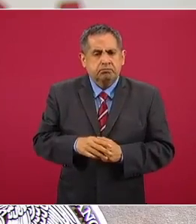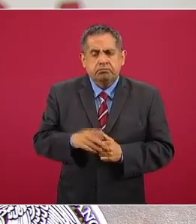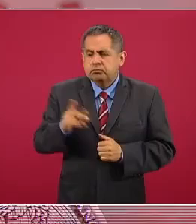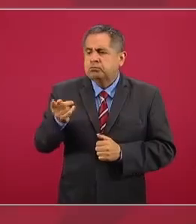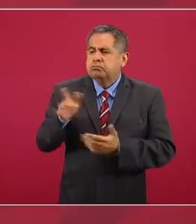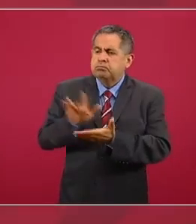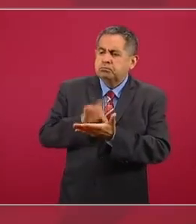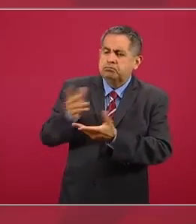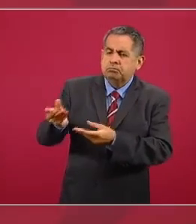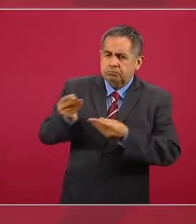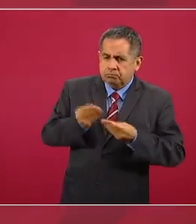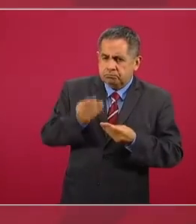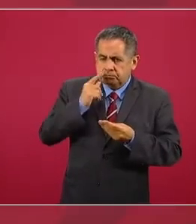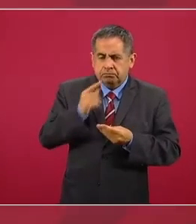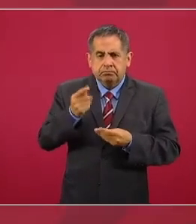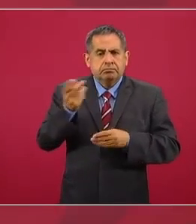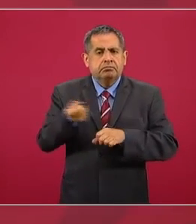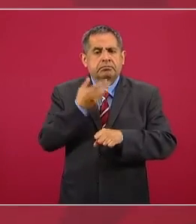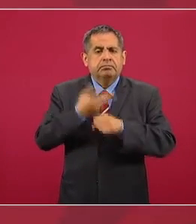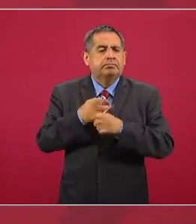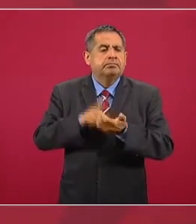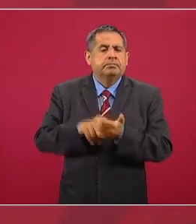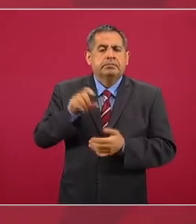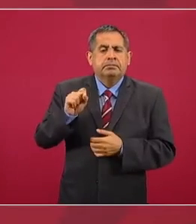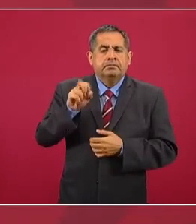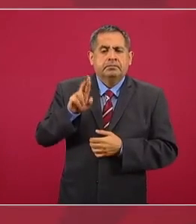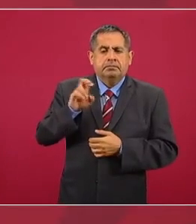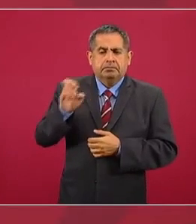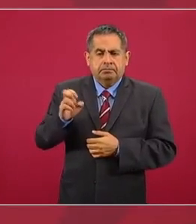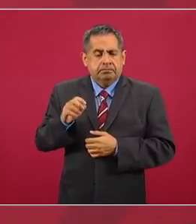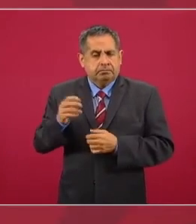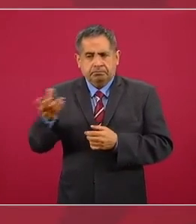las tome en consideración la Secretaría de Relaciones Exteriores,